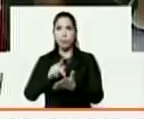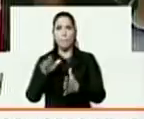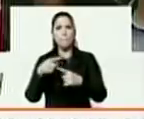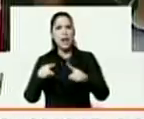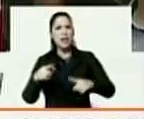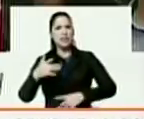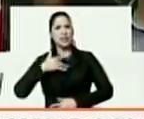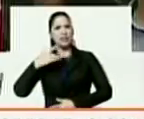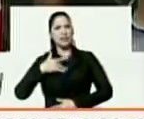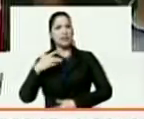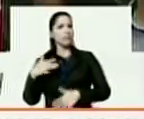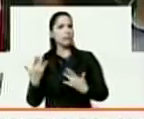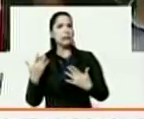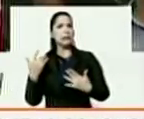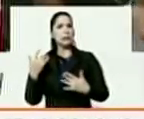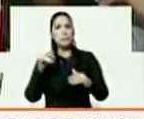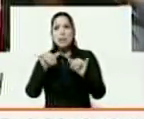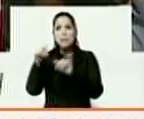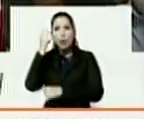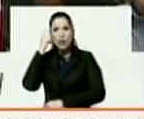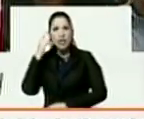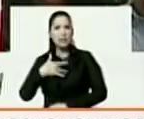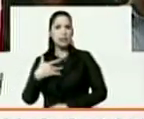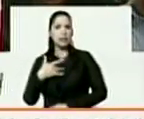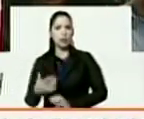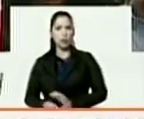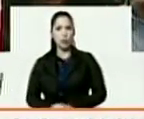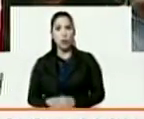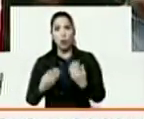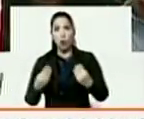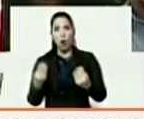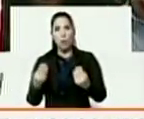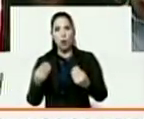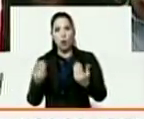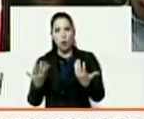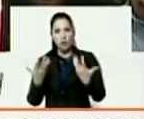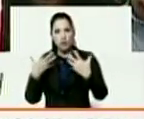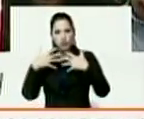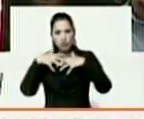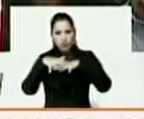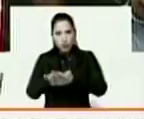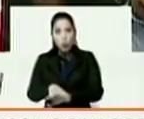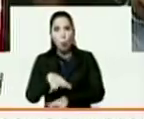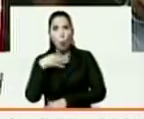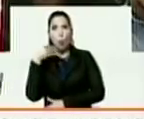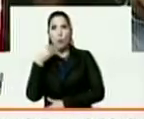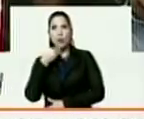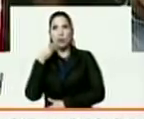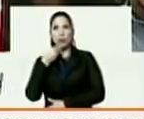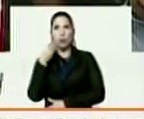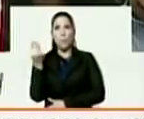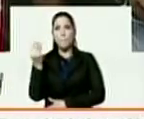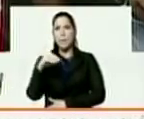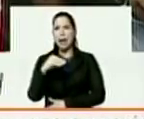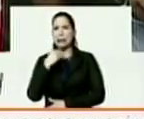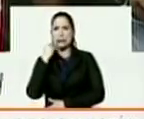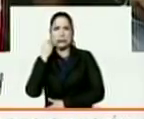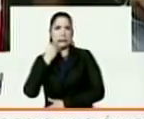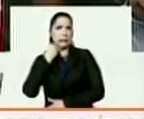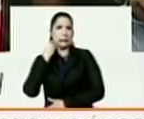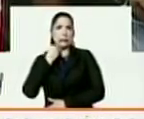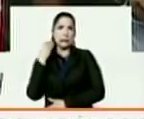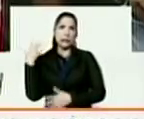lo que se sintió ese día como se unió la juventud la juventud más joven